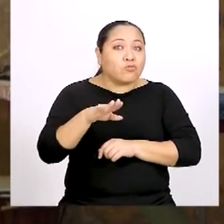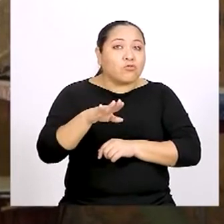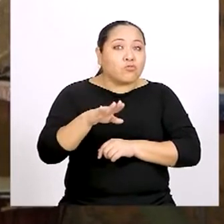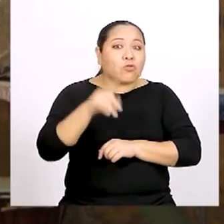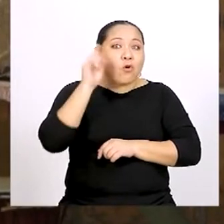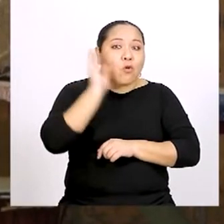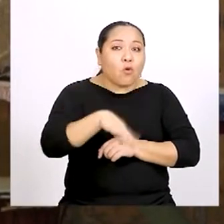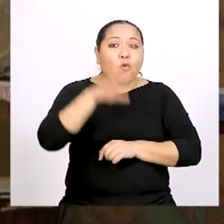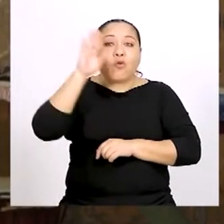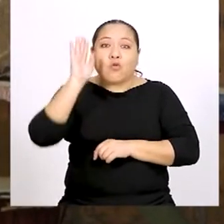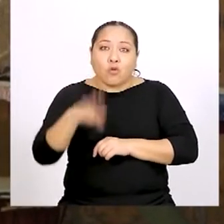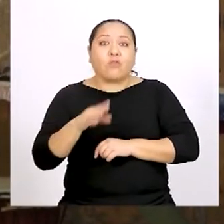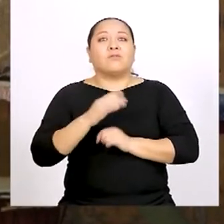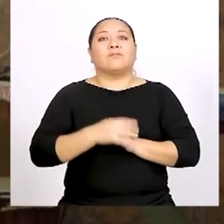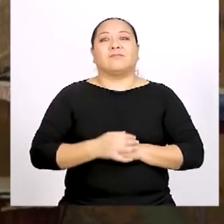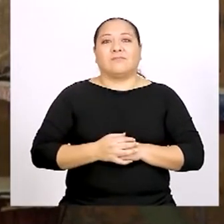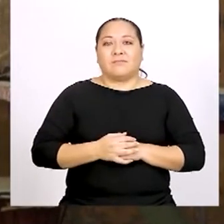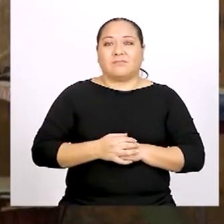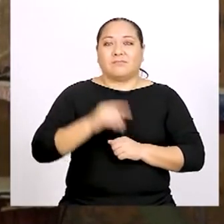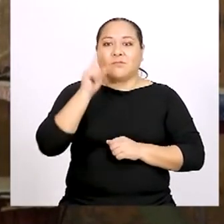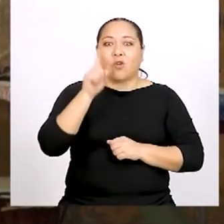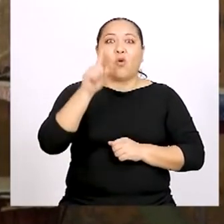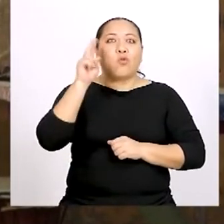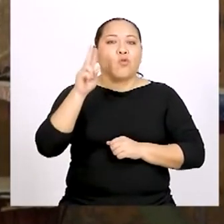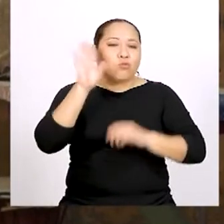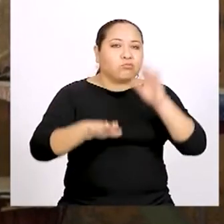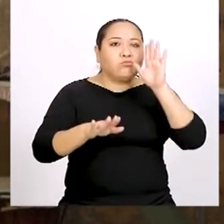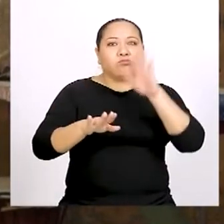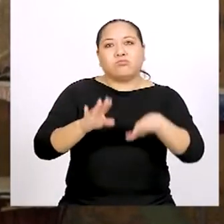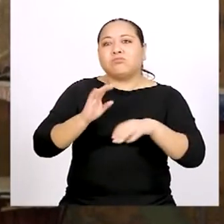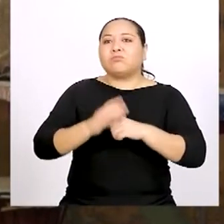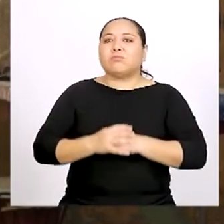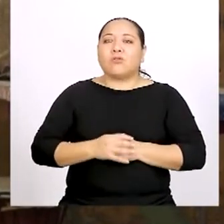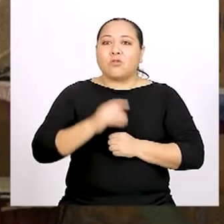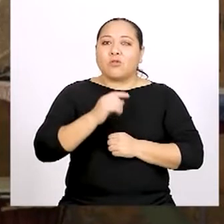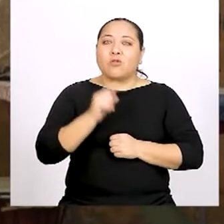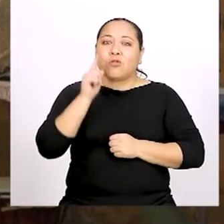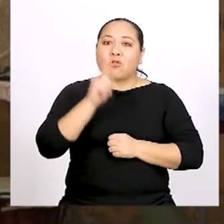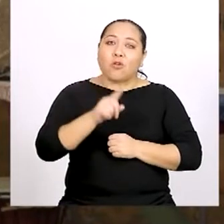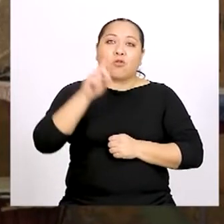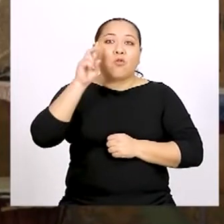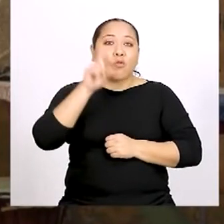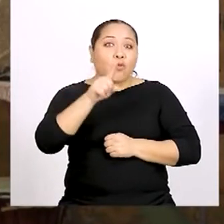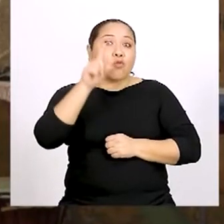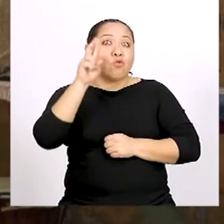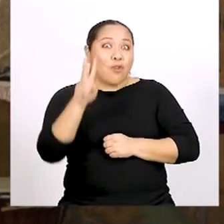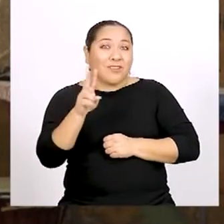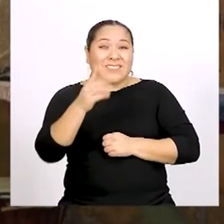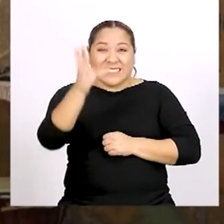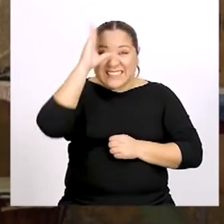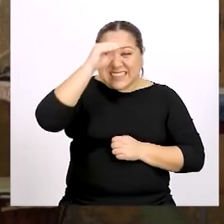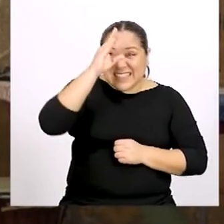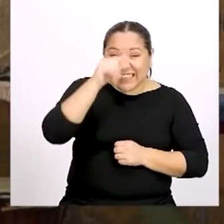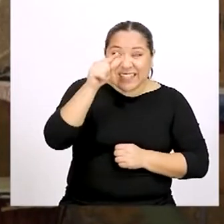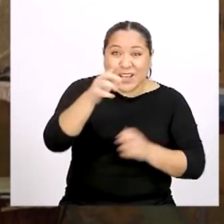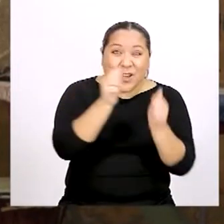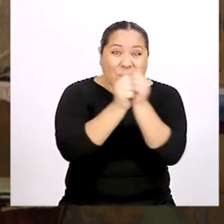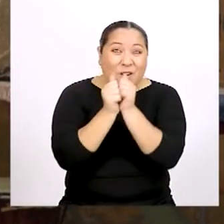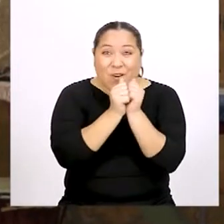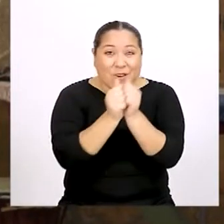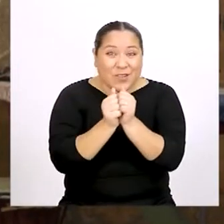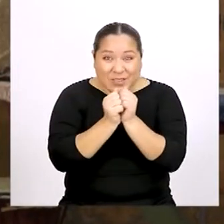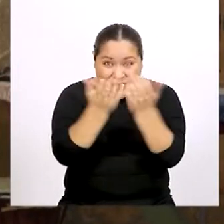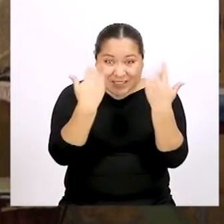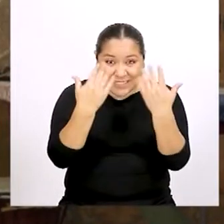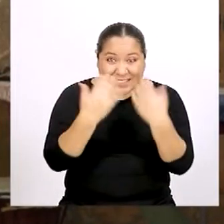Dos golpes. Un, dos. Un, dos. Junto. Un, dos. Niñas, niños,